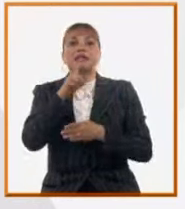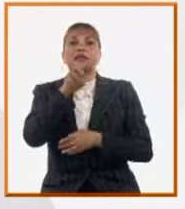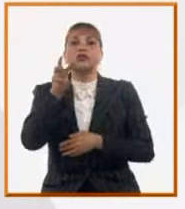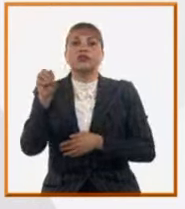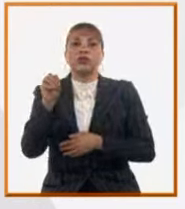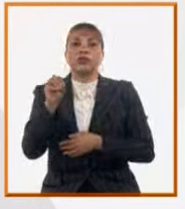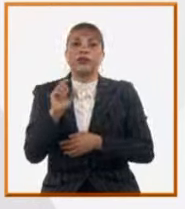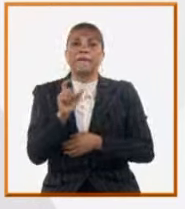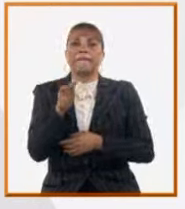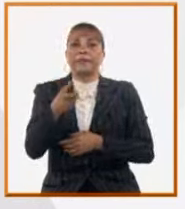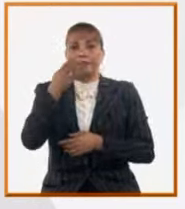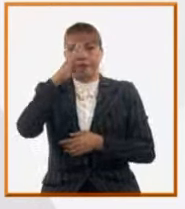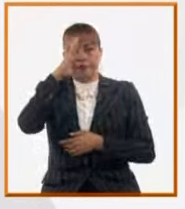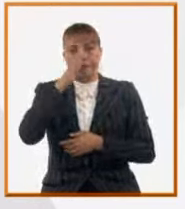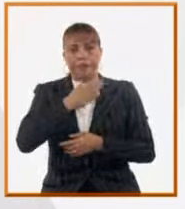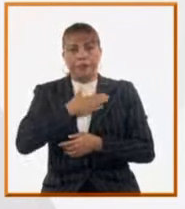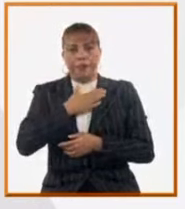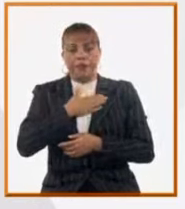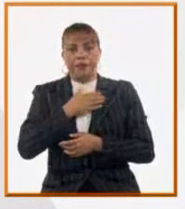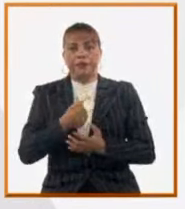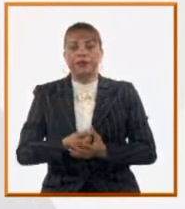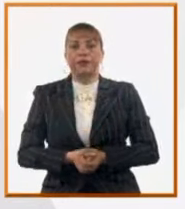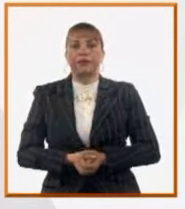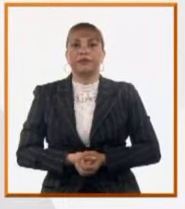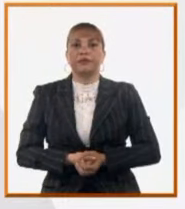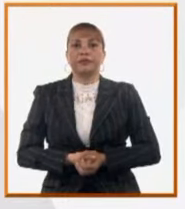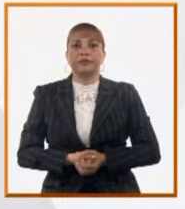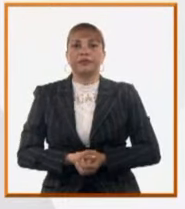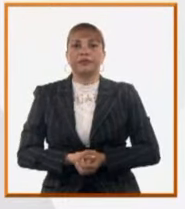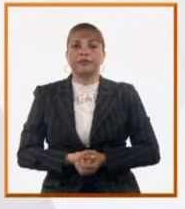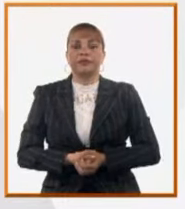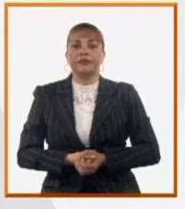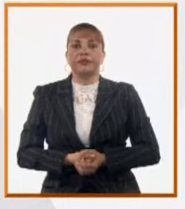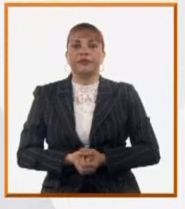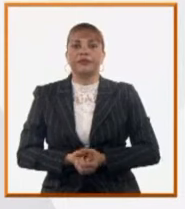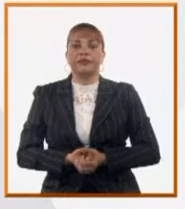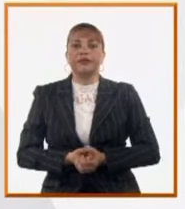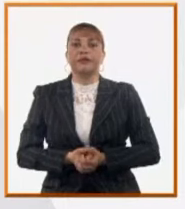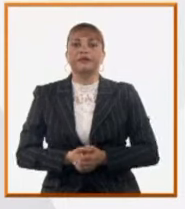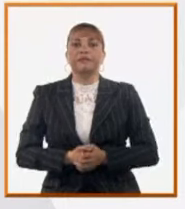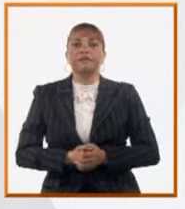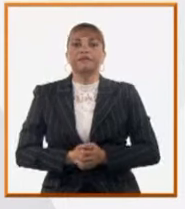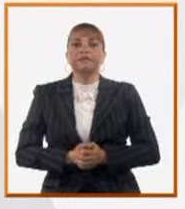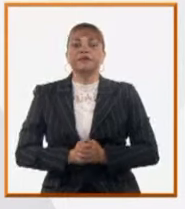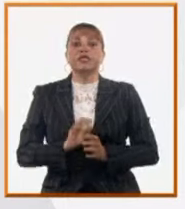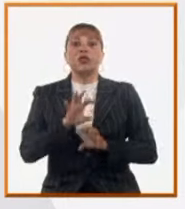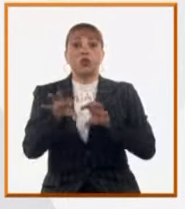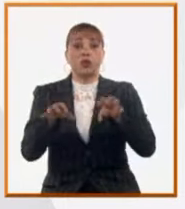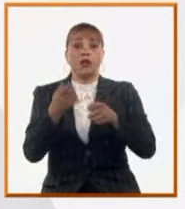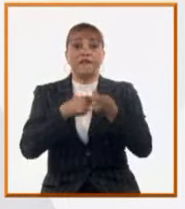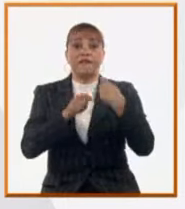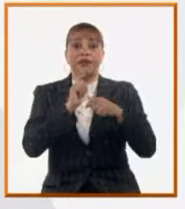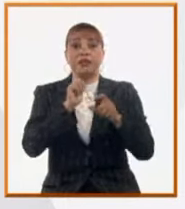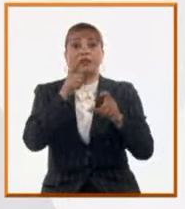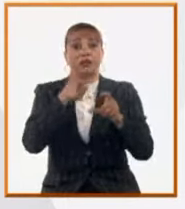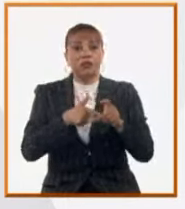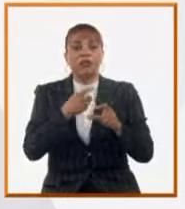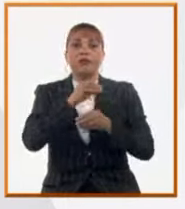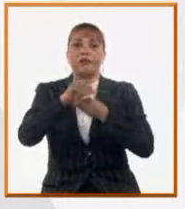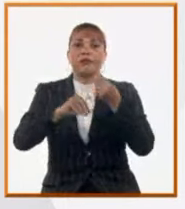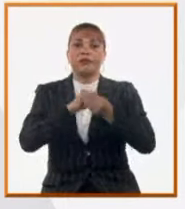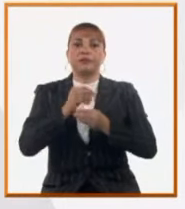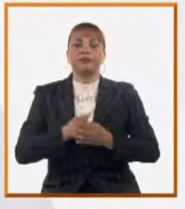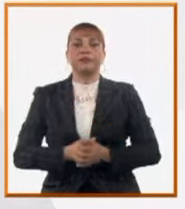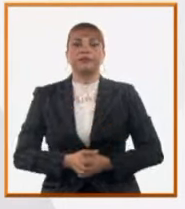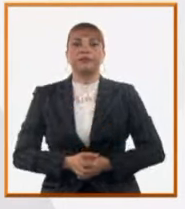pesos cubanos o sea en el mercado sea en los establecimientos los servicentros que comercialicen en esa moneda la